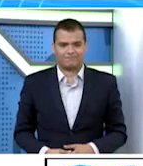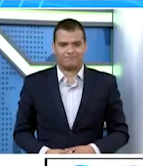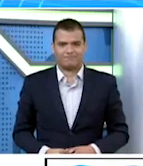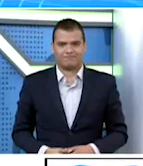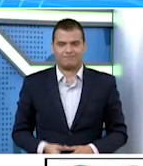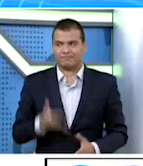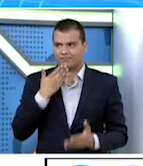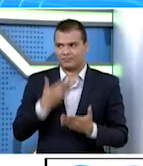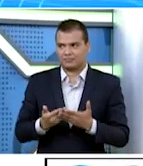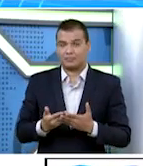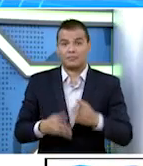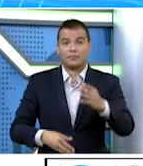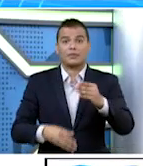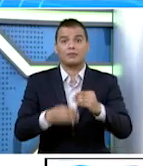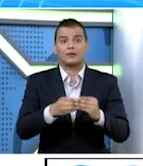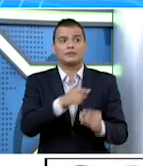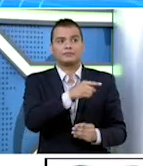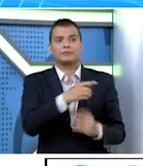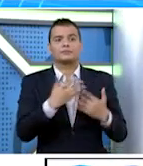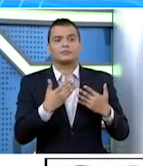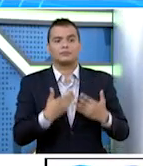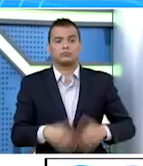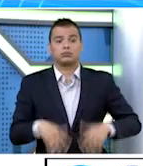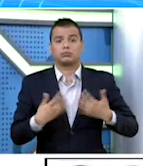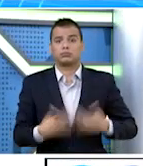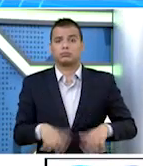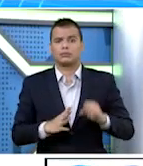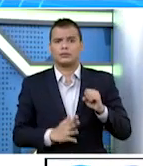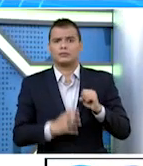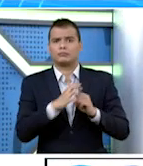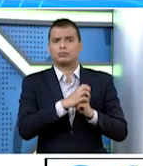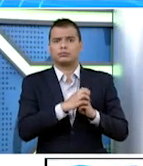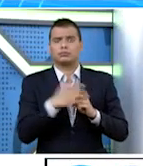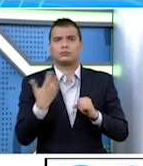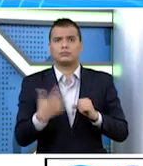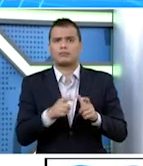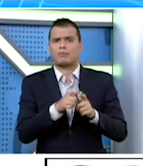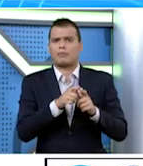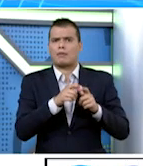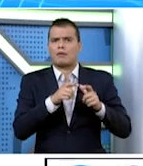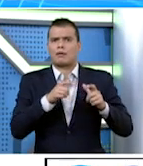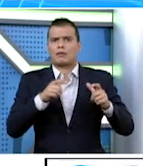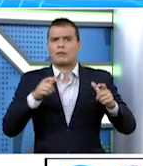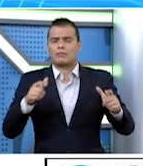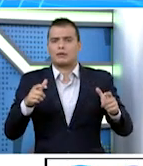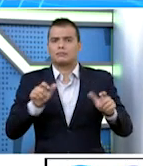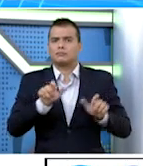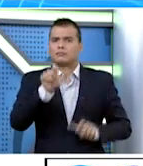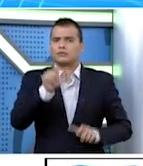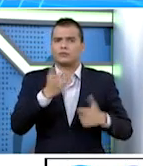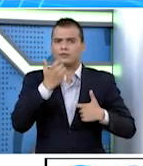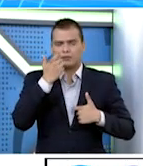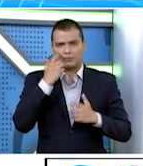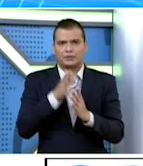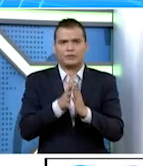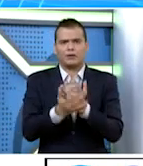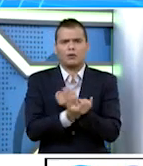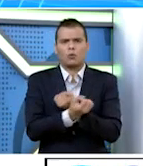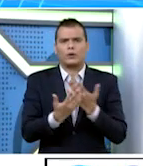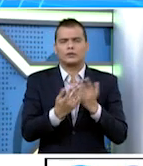Buenas tardes, Miguel Ángel. Y mire, la cifra de casos confirmados por coronavirus en Colombia va en aumento. El último reporte llegó a